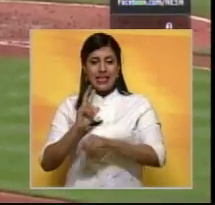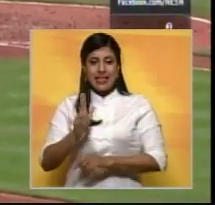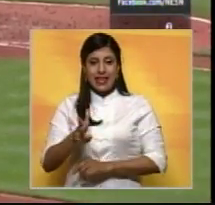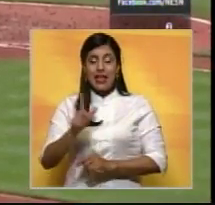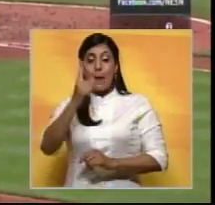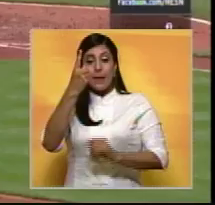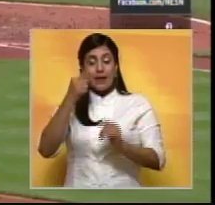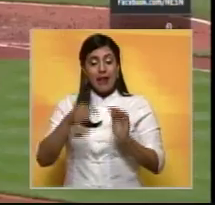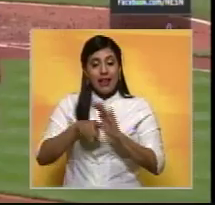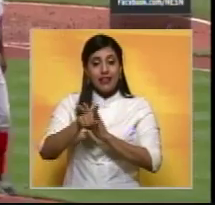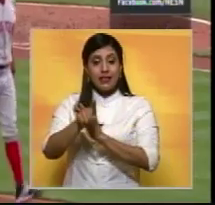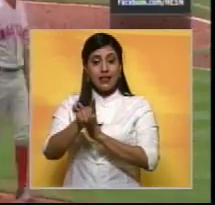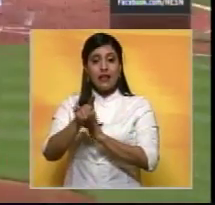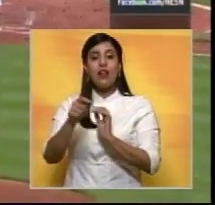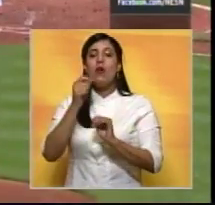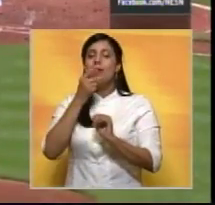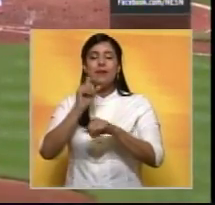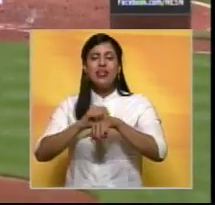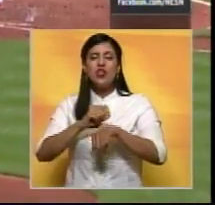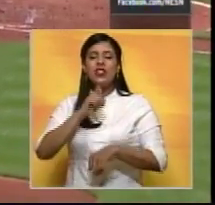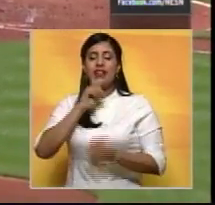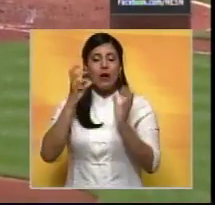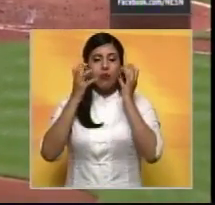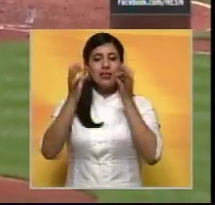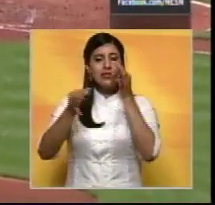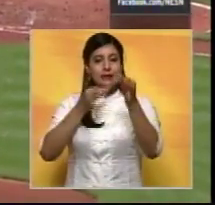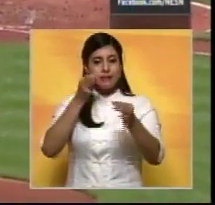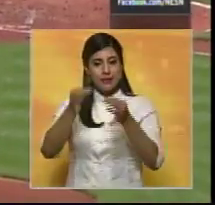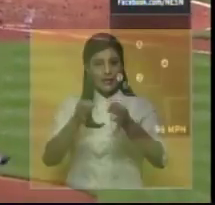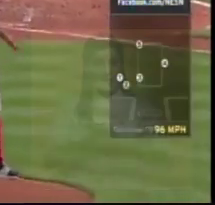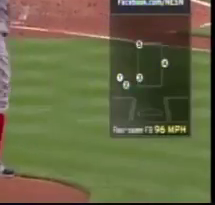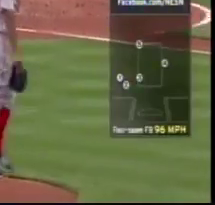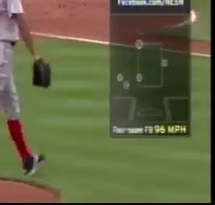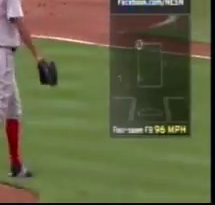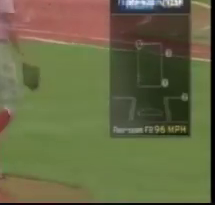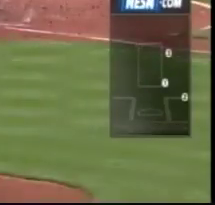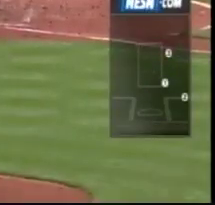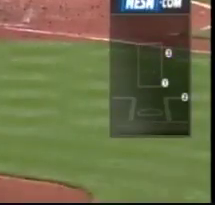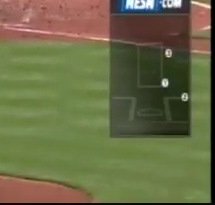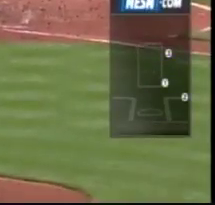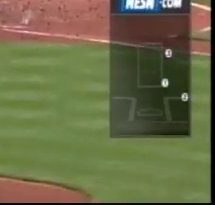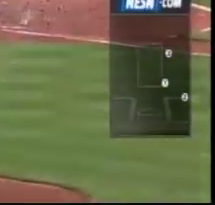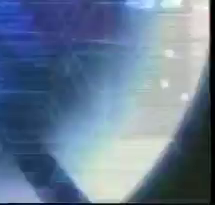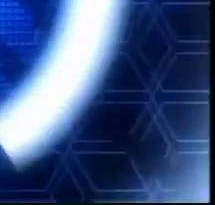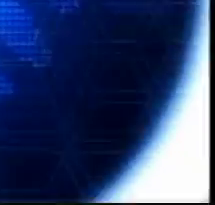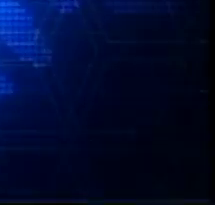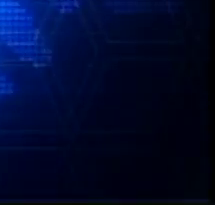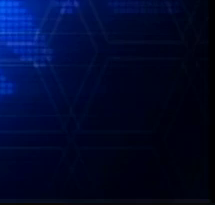para su primer out. Los detalles en minutos con Gregorio Rojas.